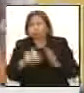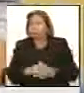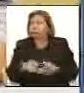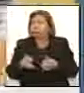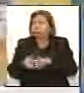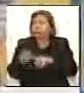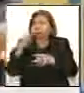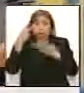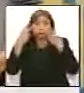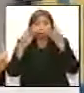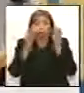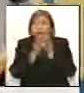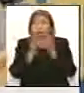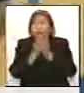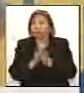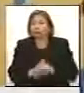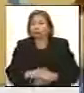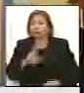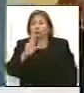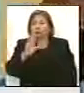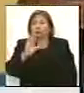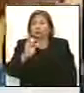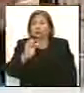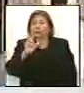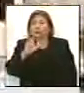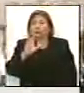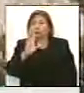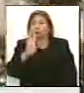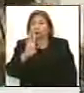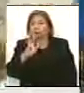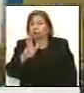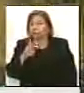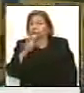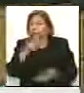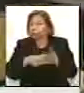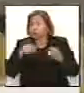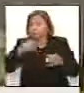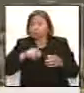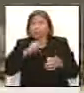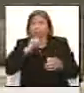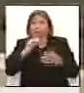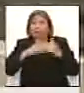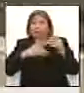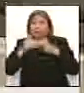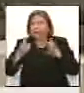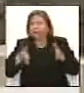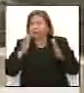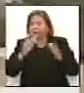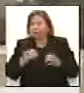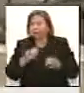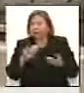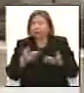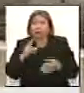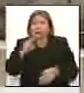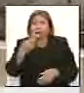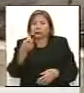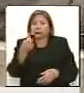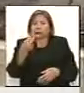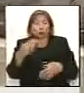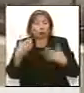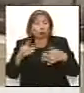la institución educativa 20503, la que también carece de una adecuada infraestructura, por lo que el 2012 fue